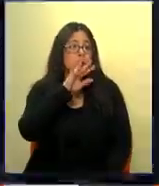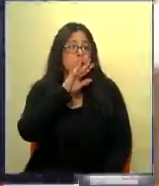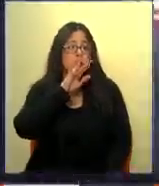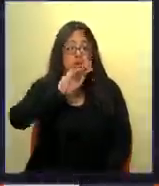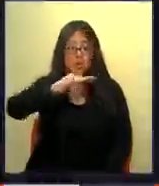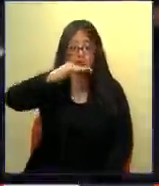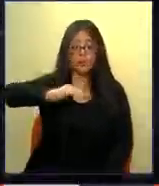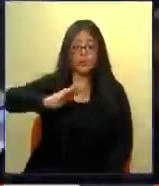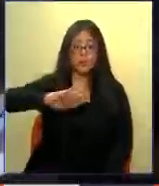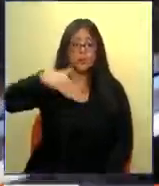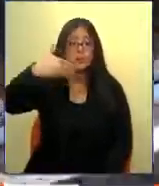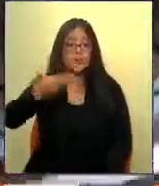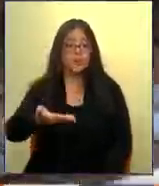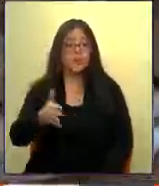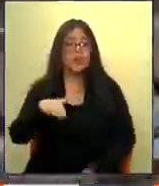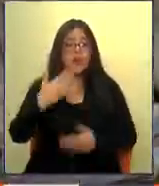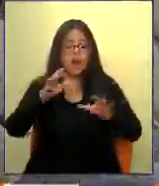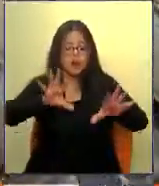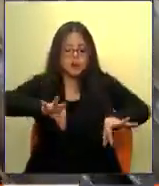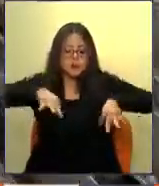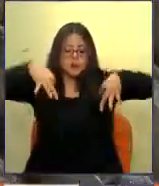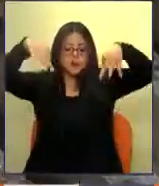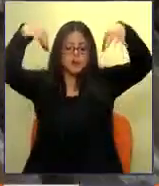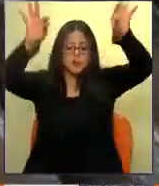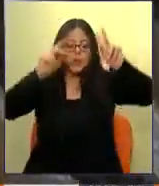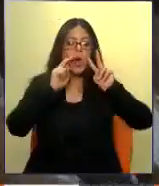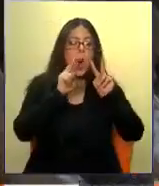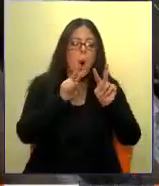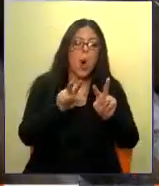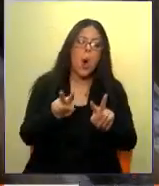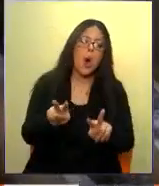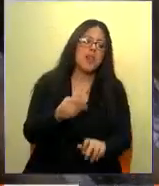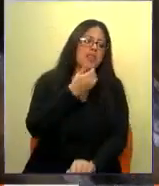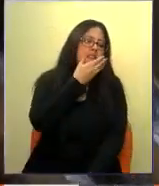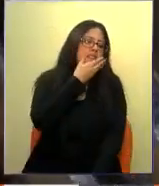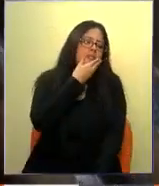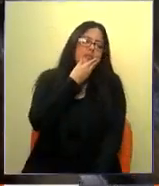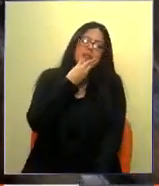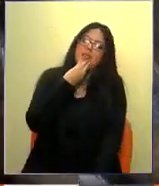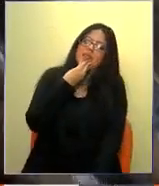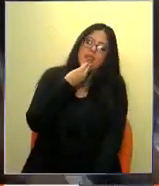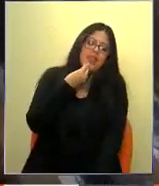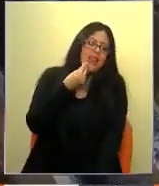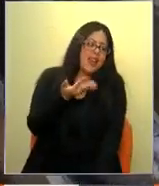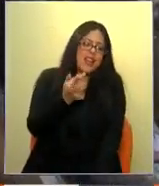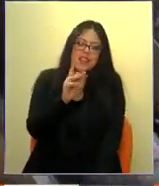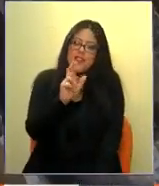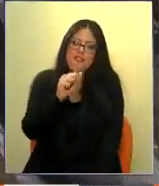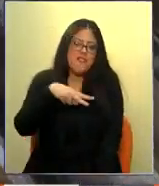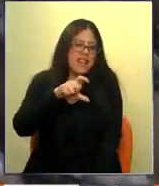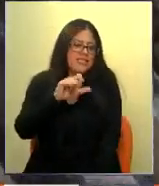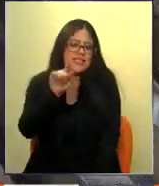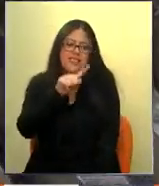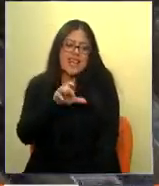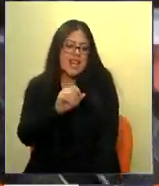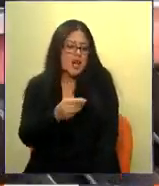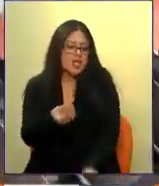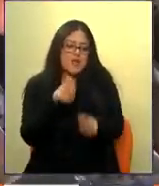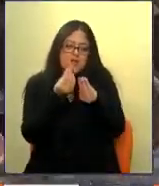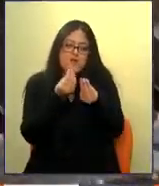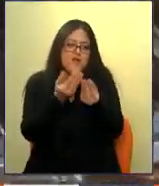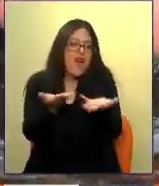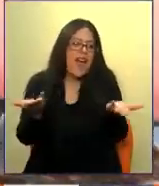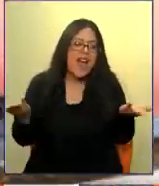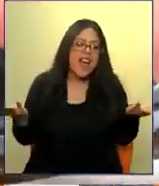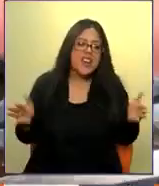Vamos a mirar, a sacar el papel aluminio, cómo va. ¡Oh, mira qué belleza, Francisco! Se viene bueno esto. La